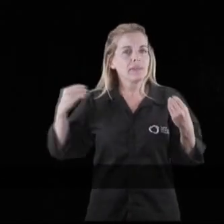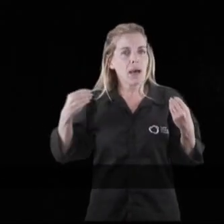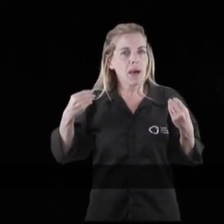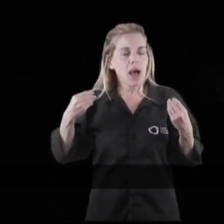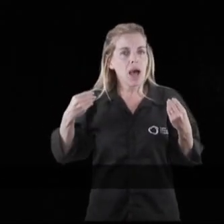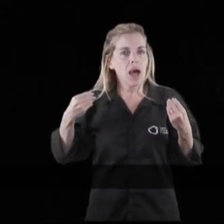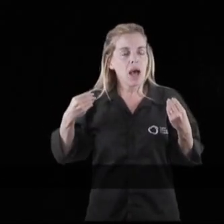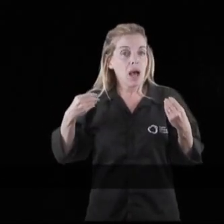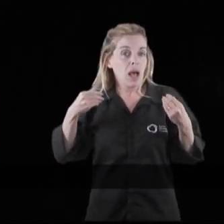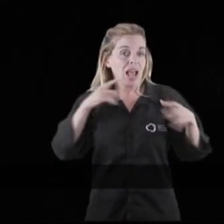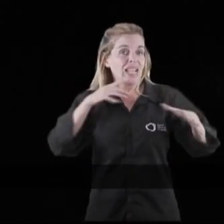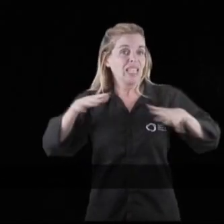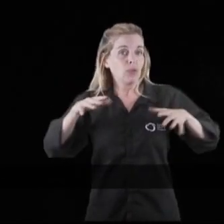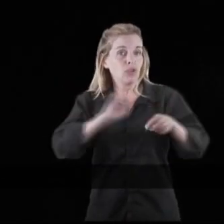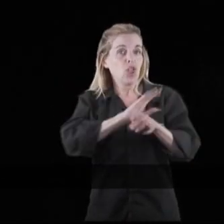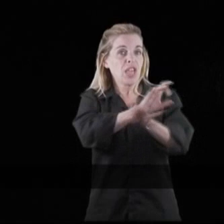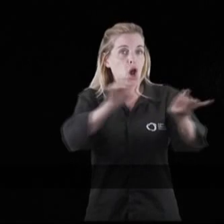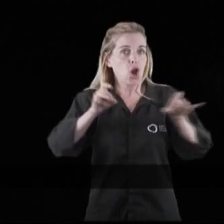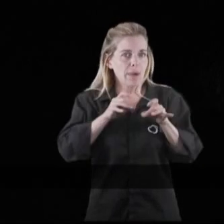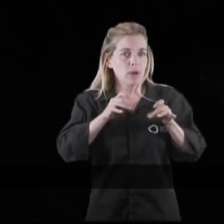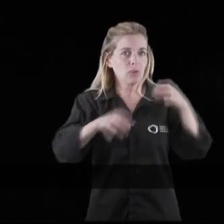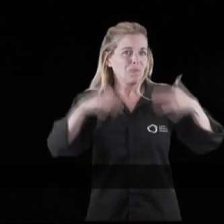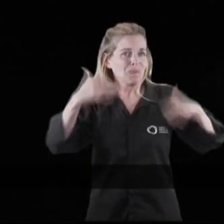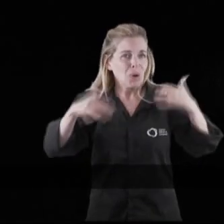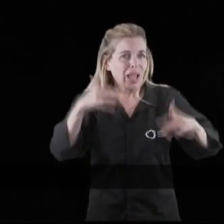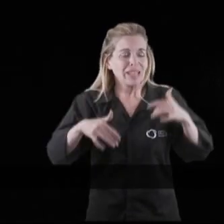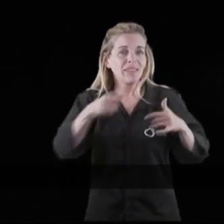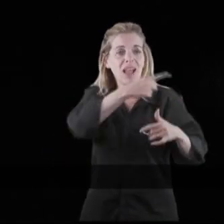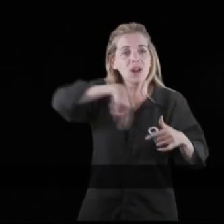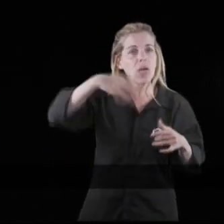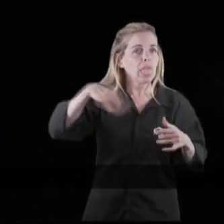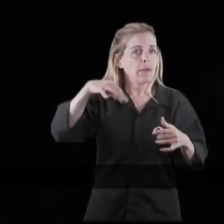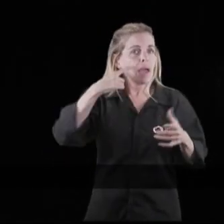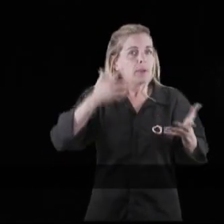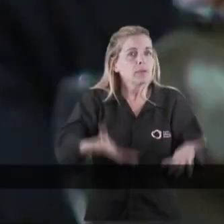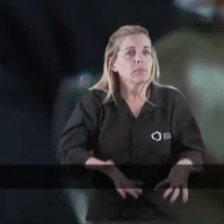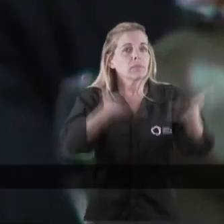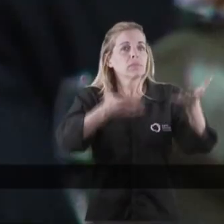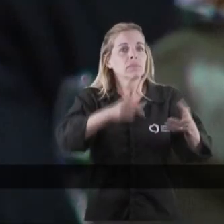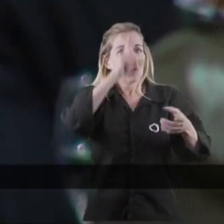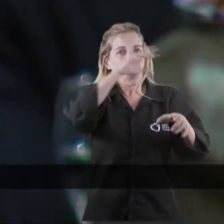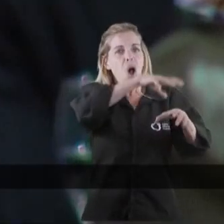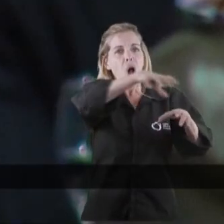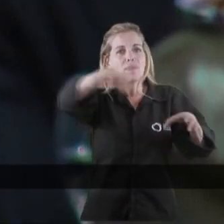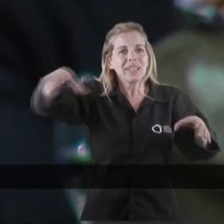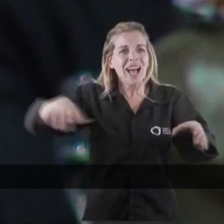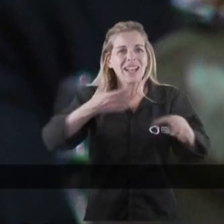nos exigió un esfuerzo enorme como comunidad poner en pie un sistema sanitario que había sido